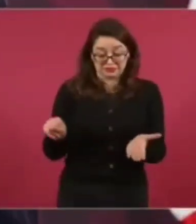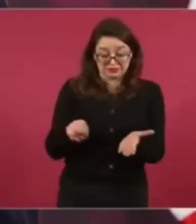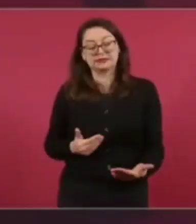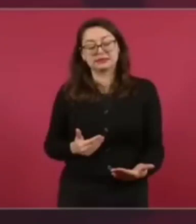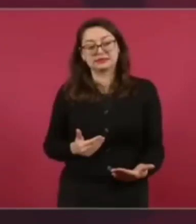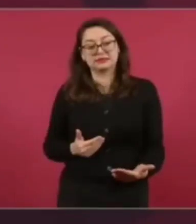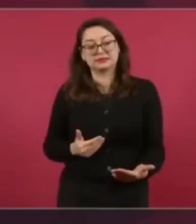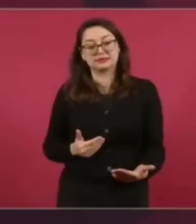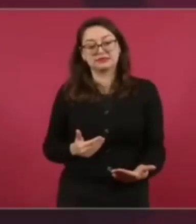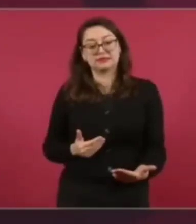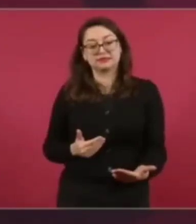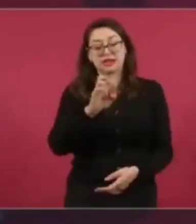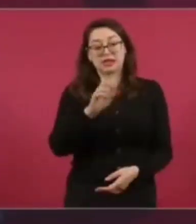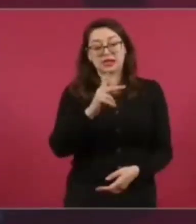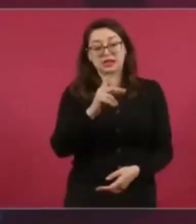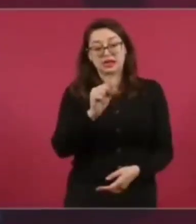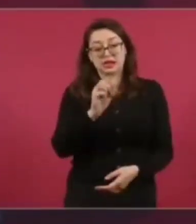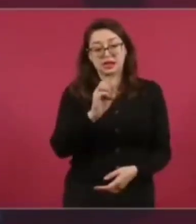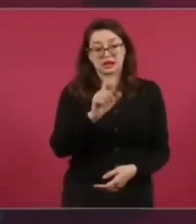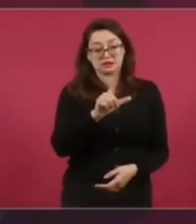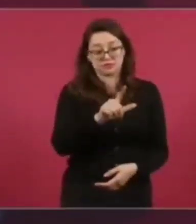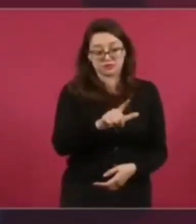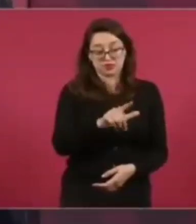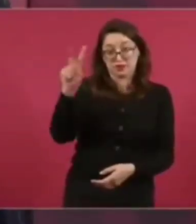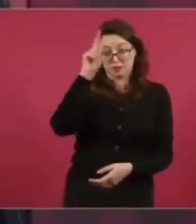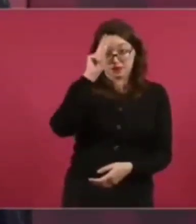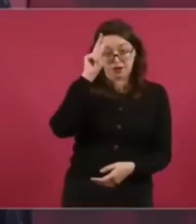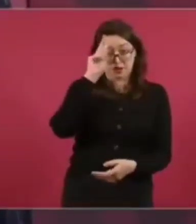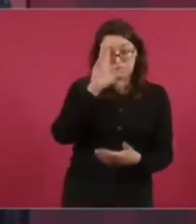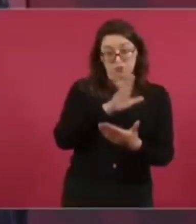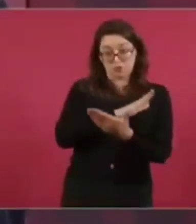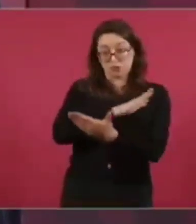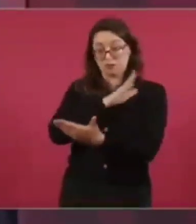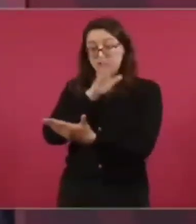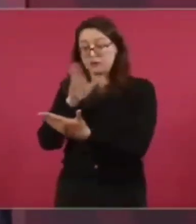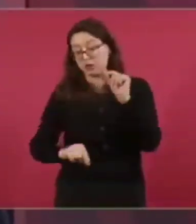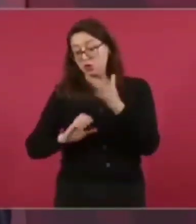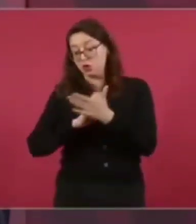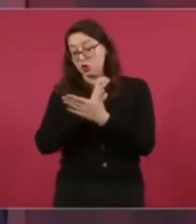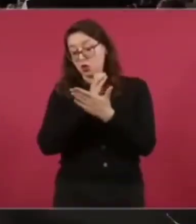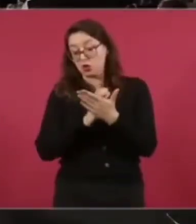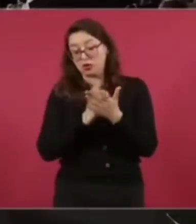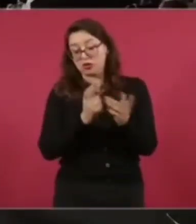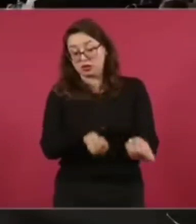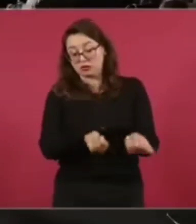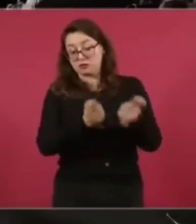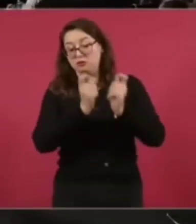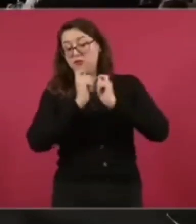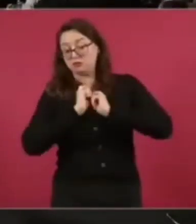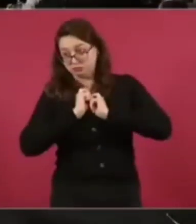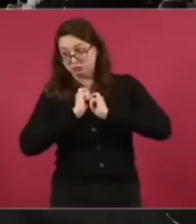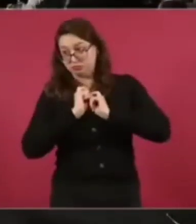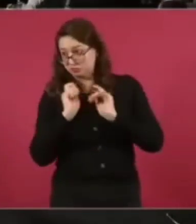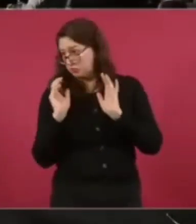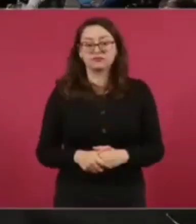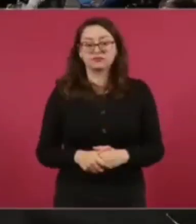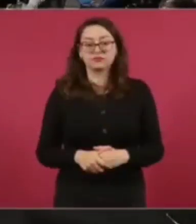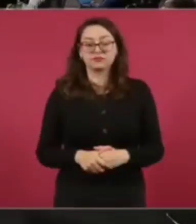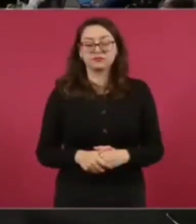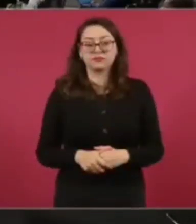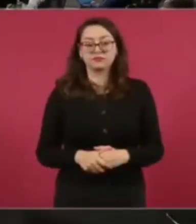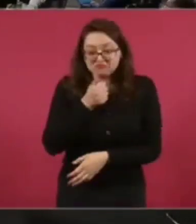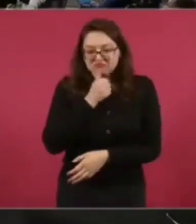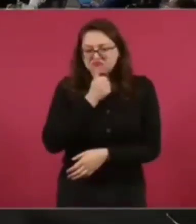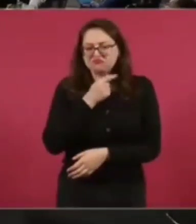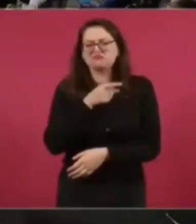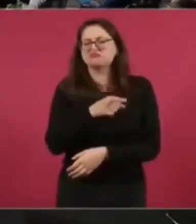contrato, los de Repsol fueron al Perú a decir que ya tenían el visto bueno del gobierno mexicano y